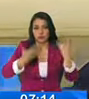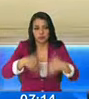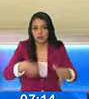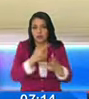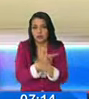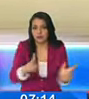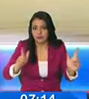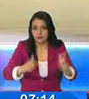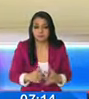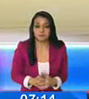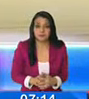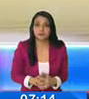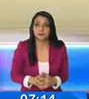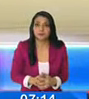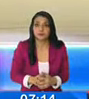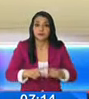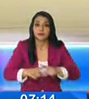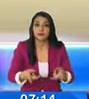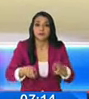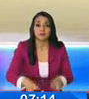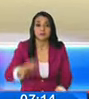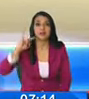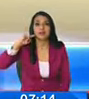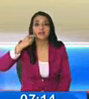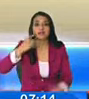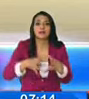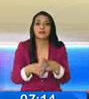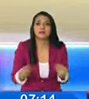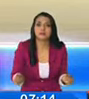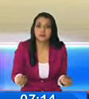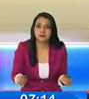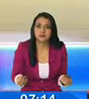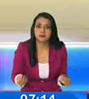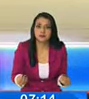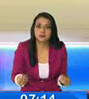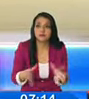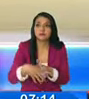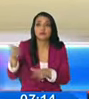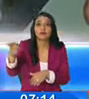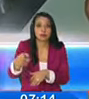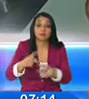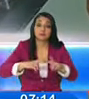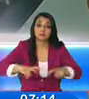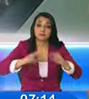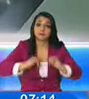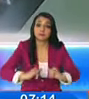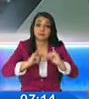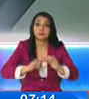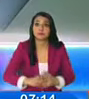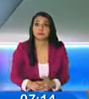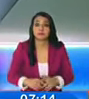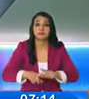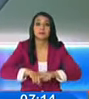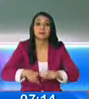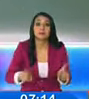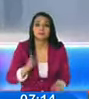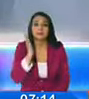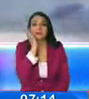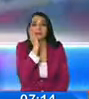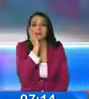también que hay una menor desaparecida todavía y que las investigaciones continuarán. Sin embargo, Erika, la madre